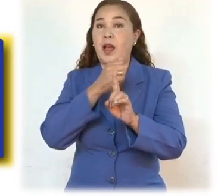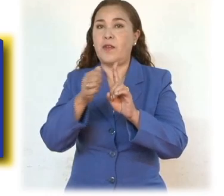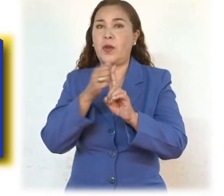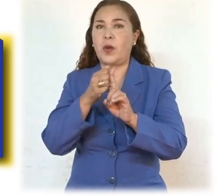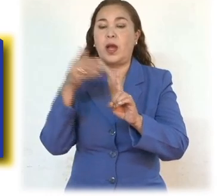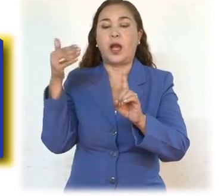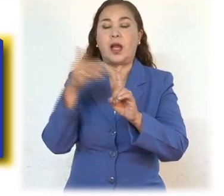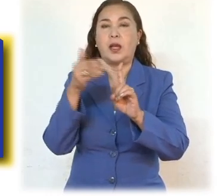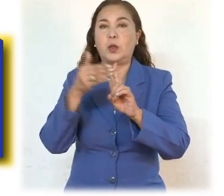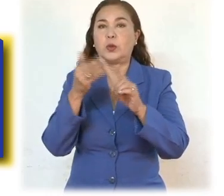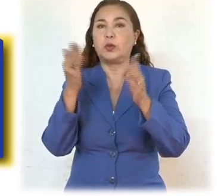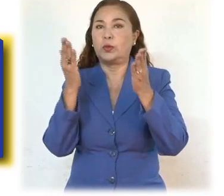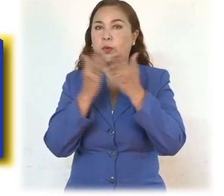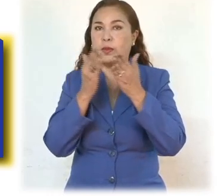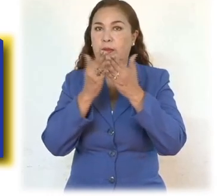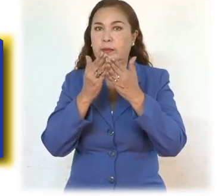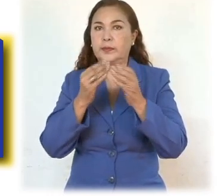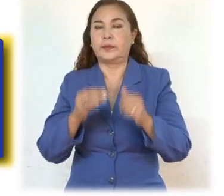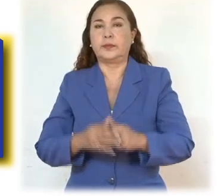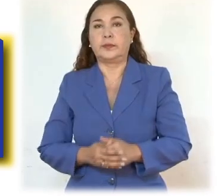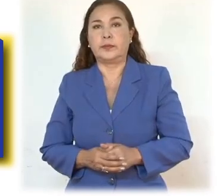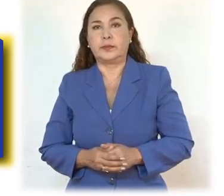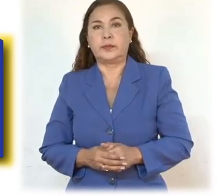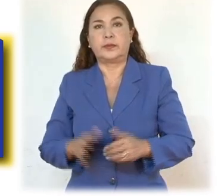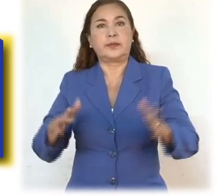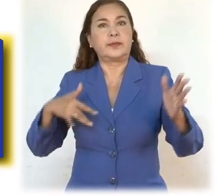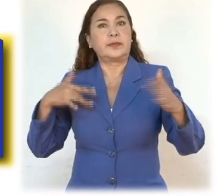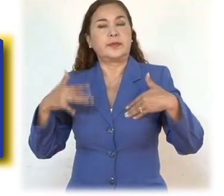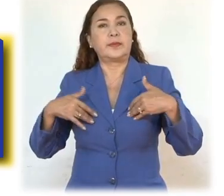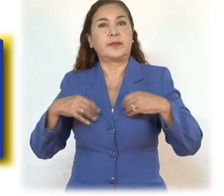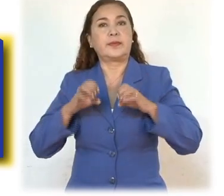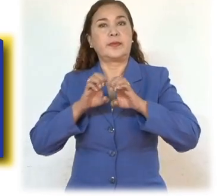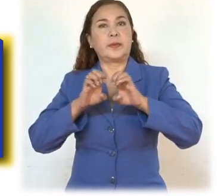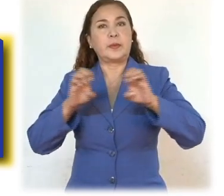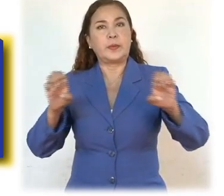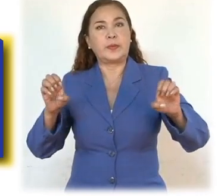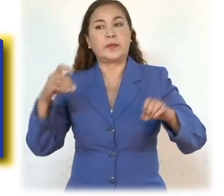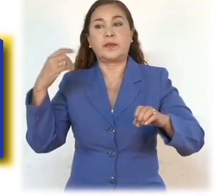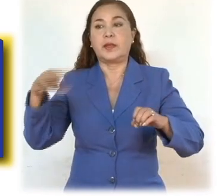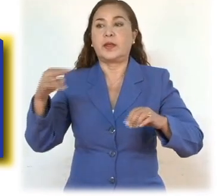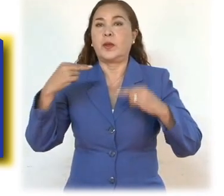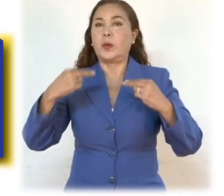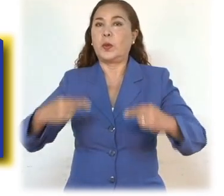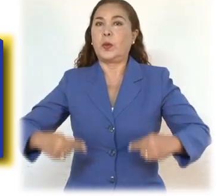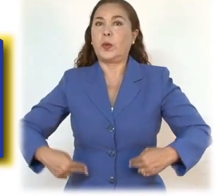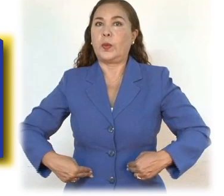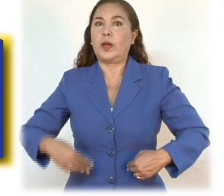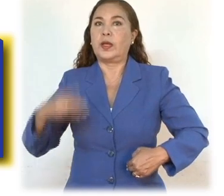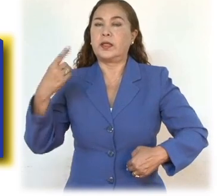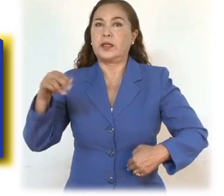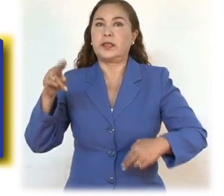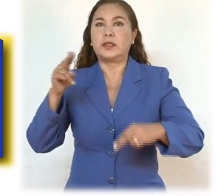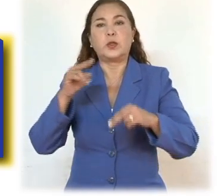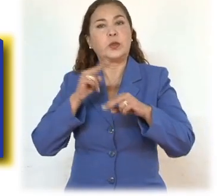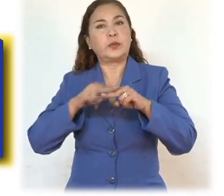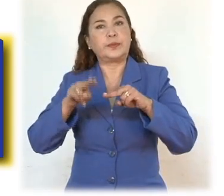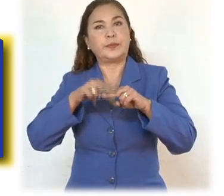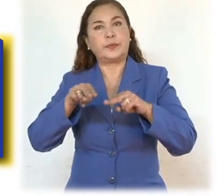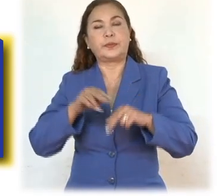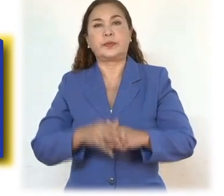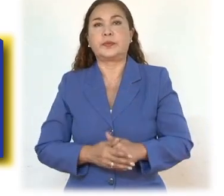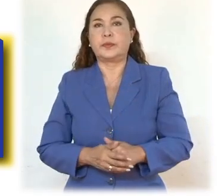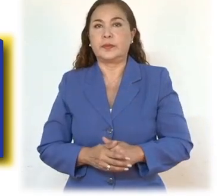el acoso escolar actividad didáctica derechos humanos y derechos de la